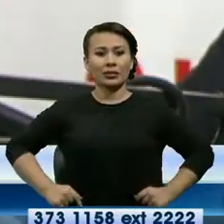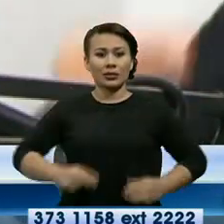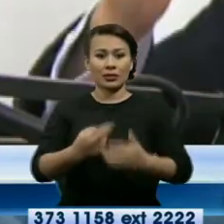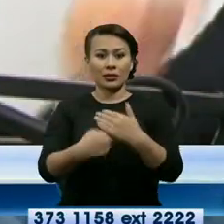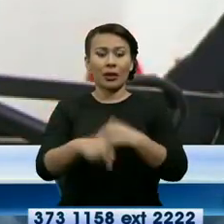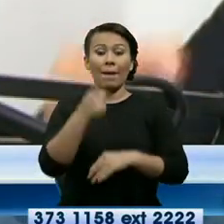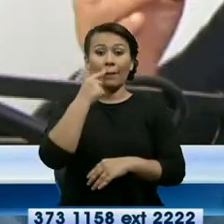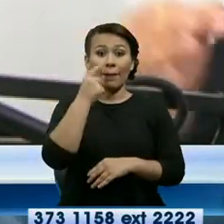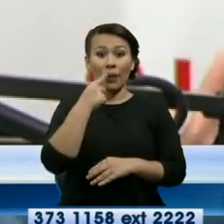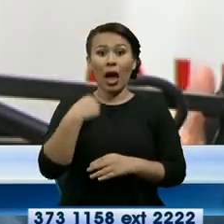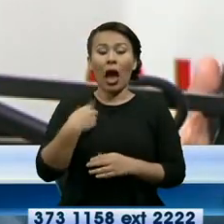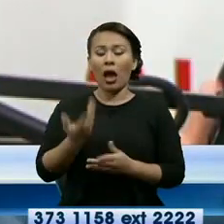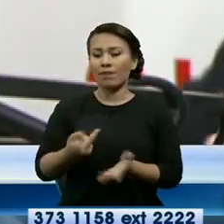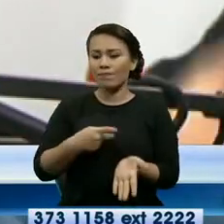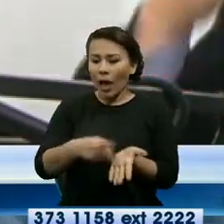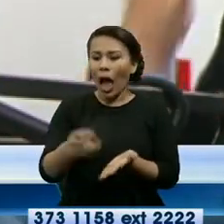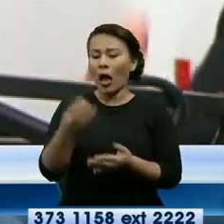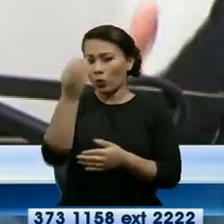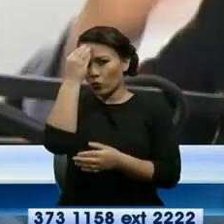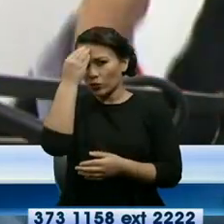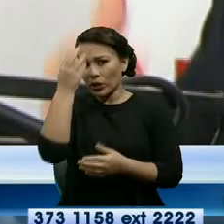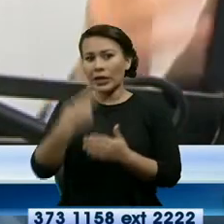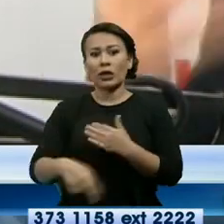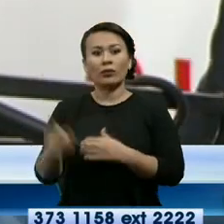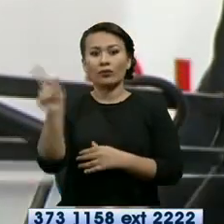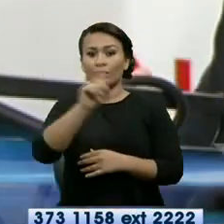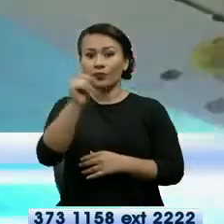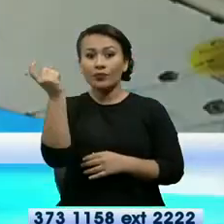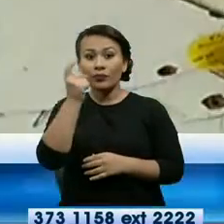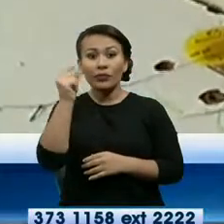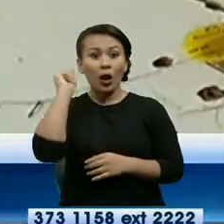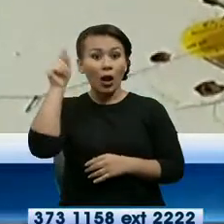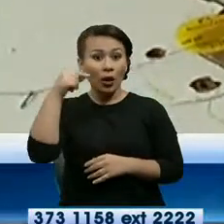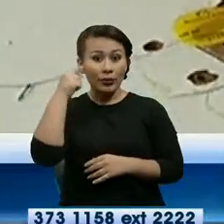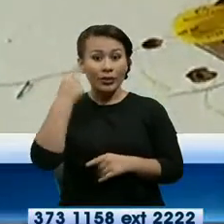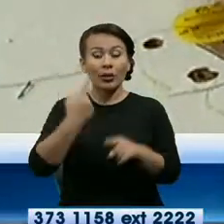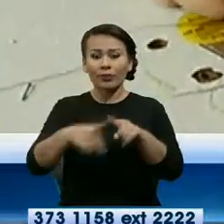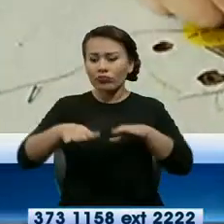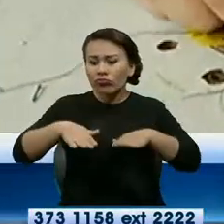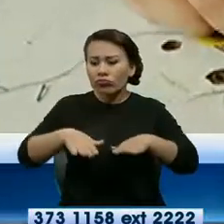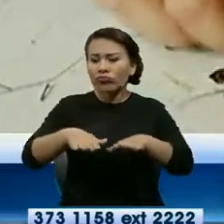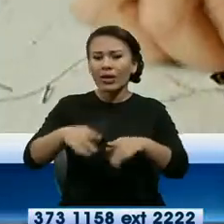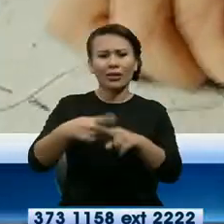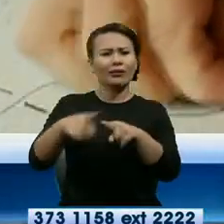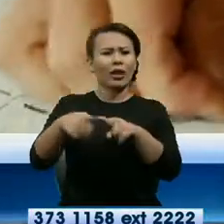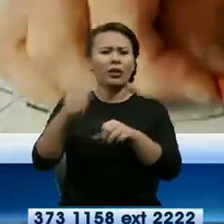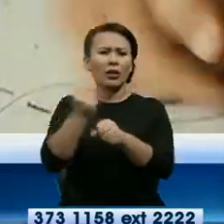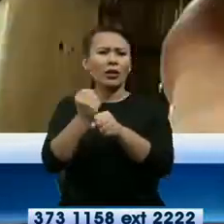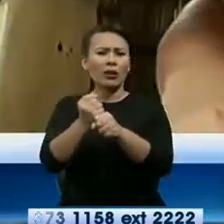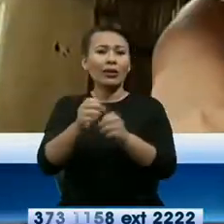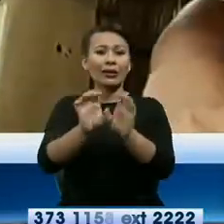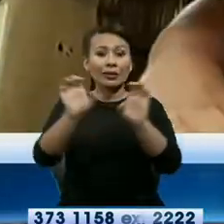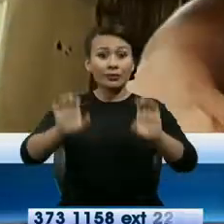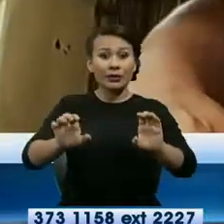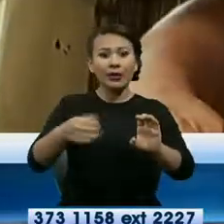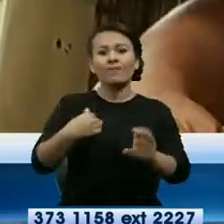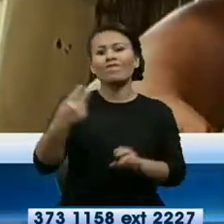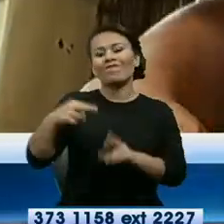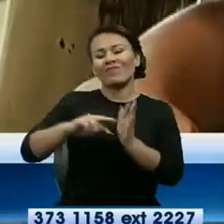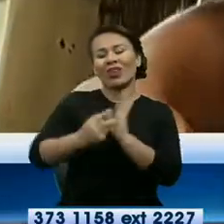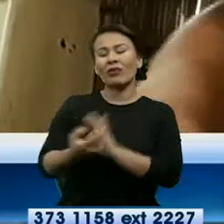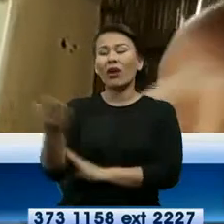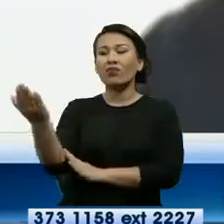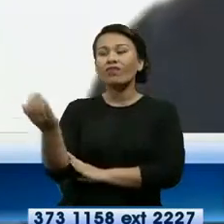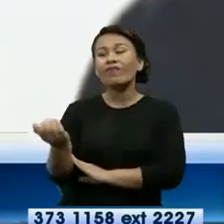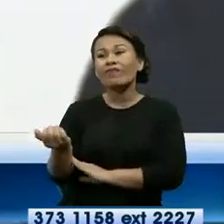cuidar de la educación de los hijos. No necesitan del gobierno. Pero todo emprendimiento demanda la apertura de líneas de crédito.